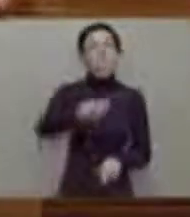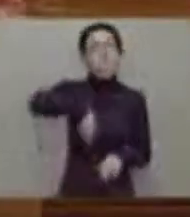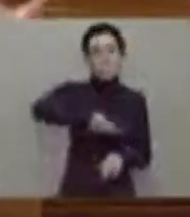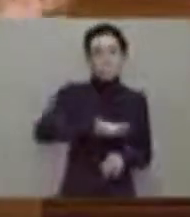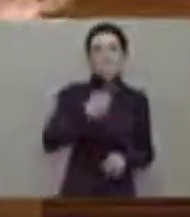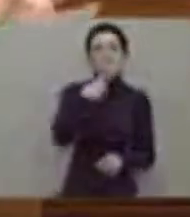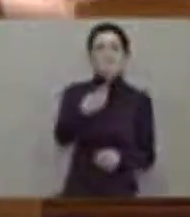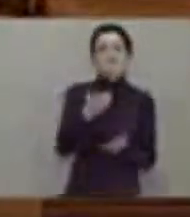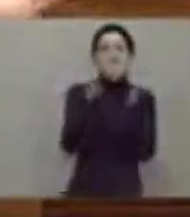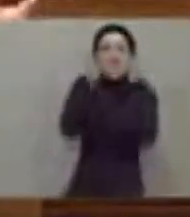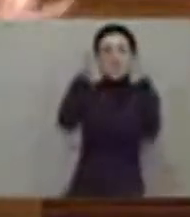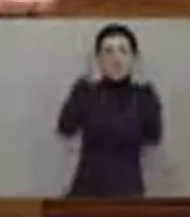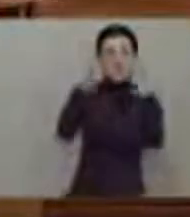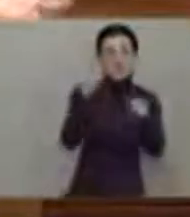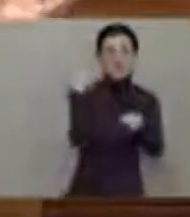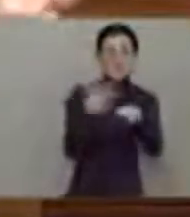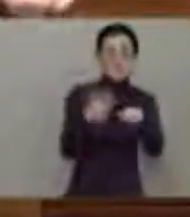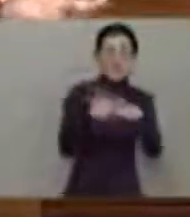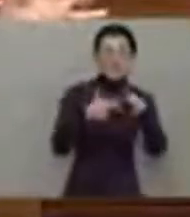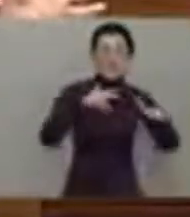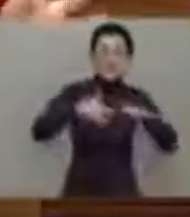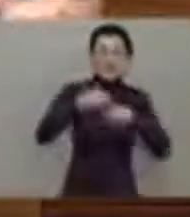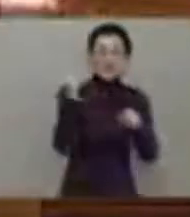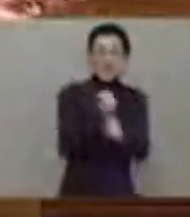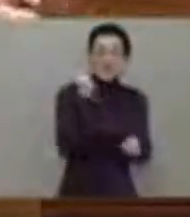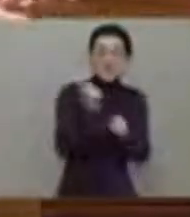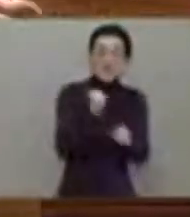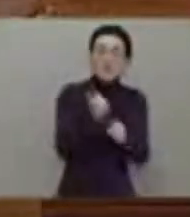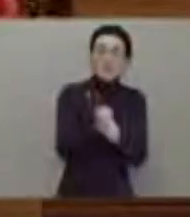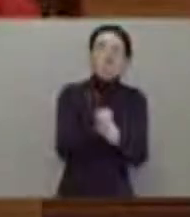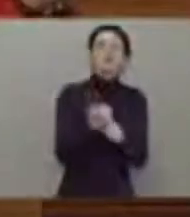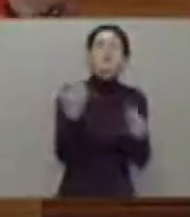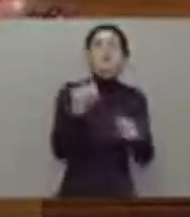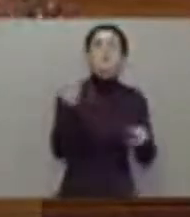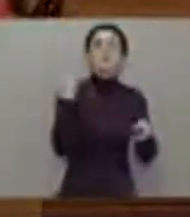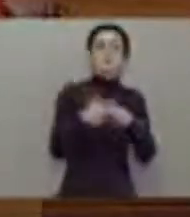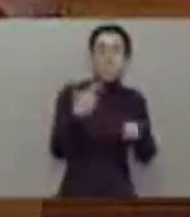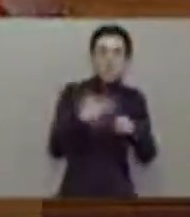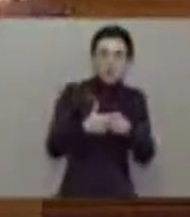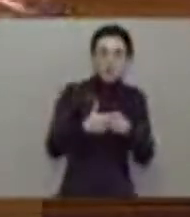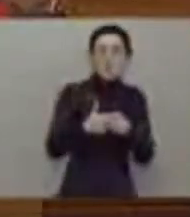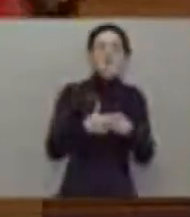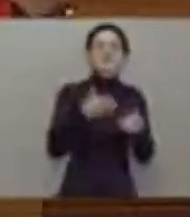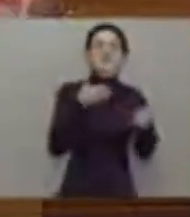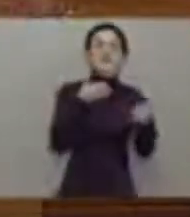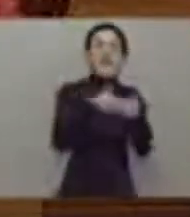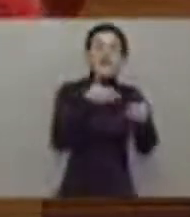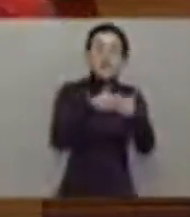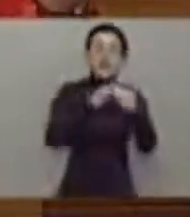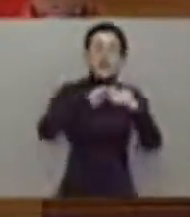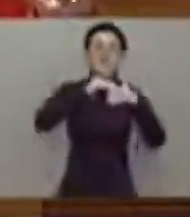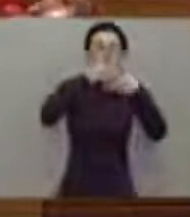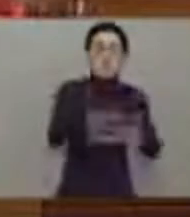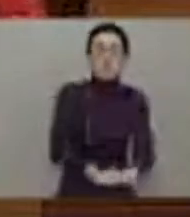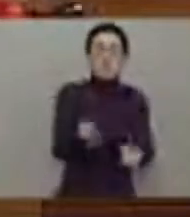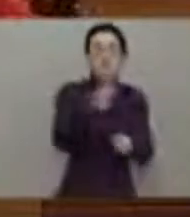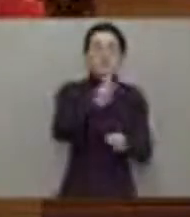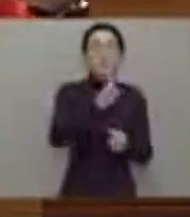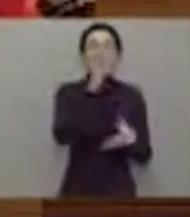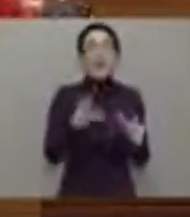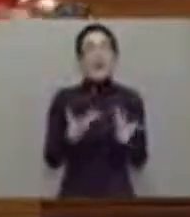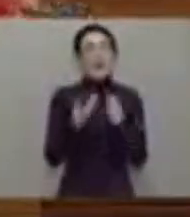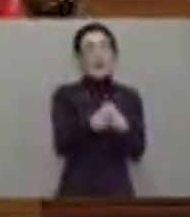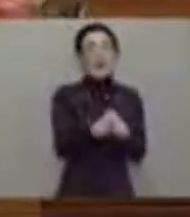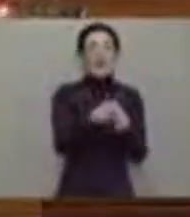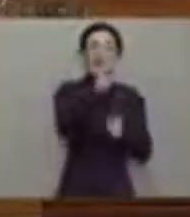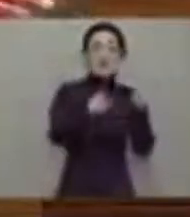le aconsejamos que las políticas activas de empleo sean políticas que remuevan obstáculos, no que sirvan para acompañar a